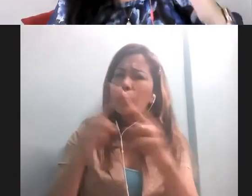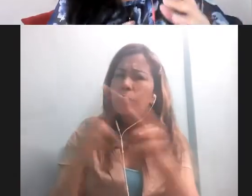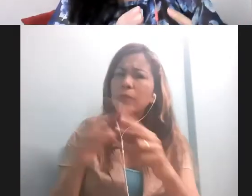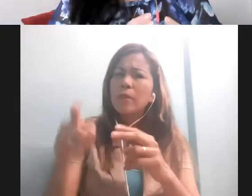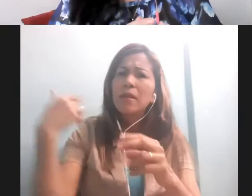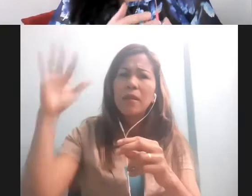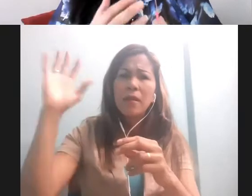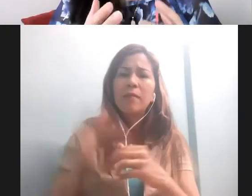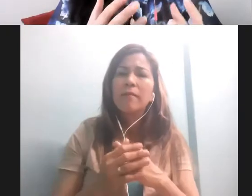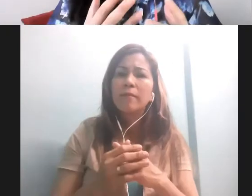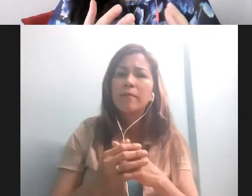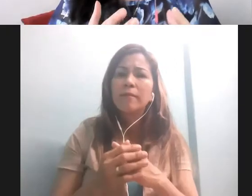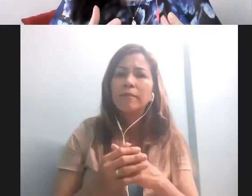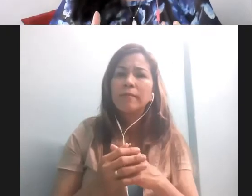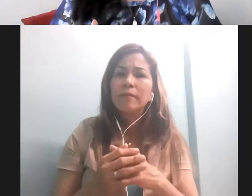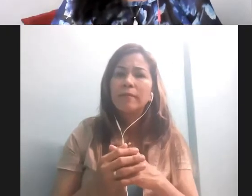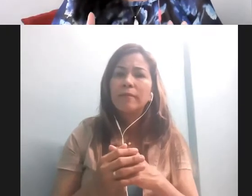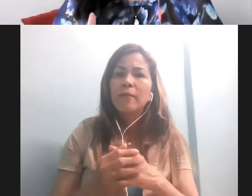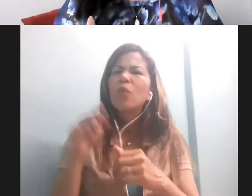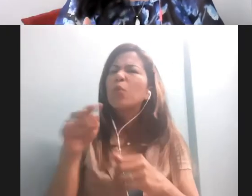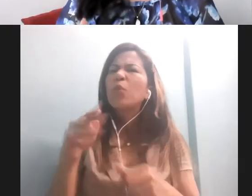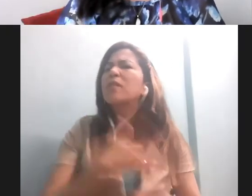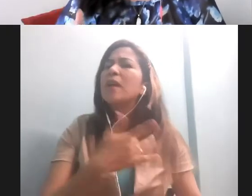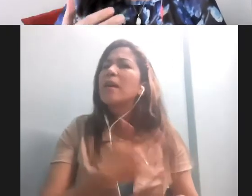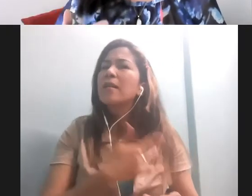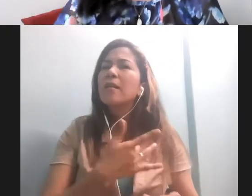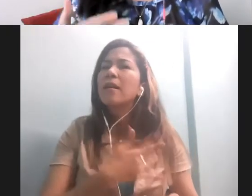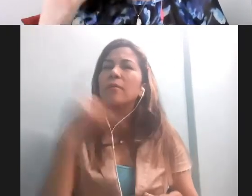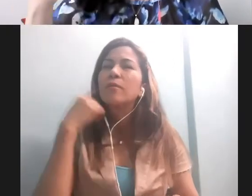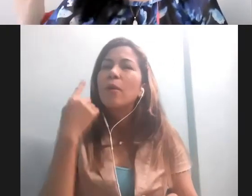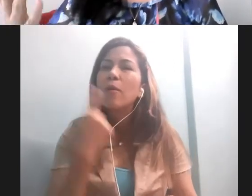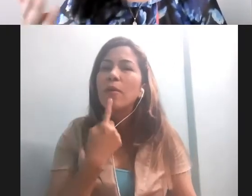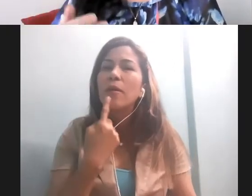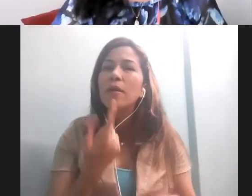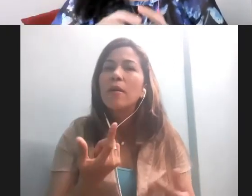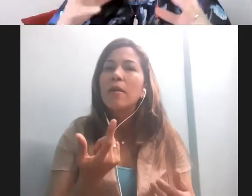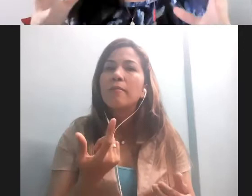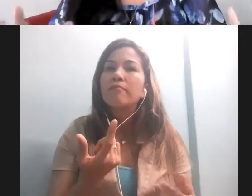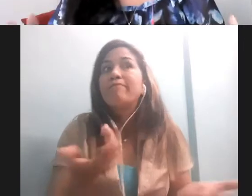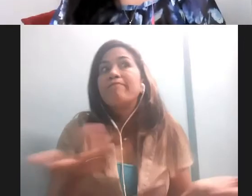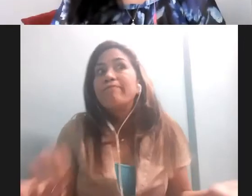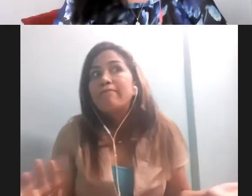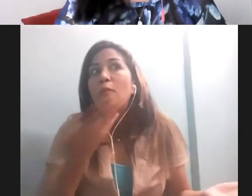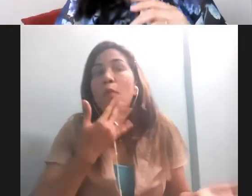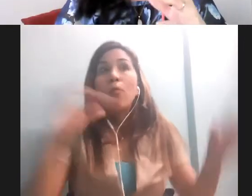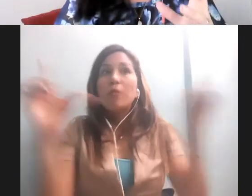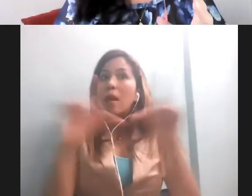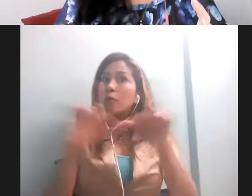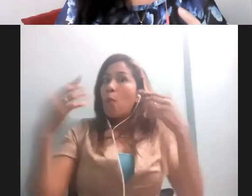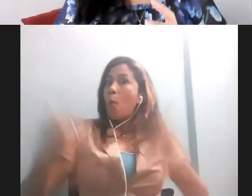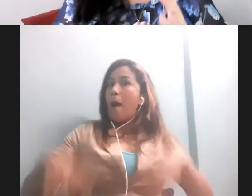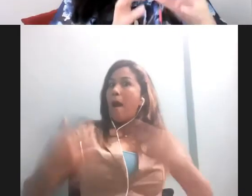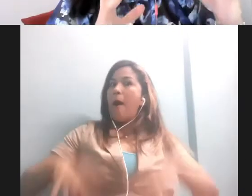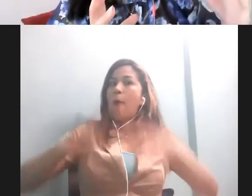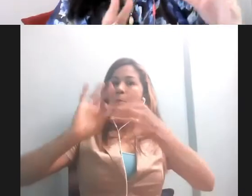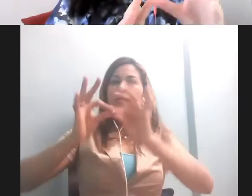llamen, ¿qué han sentido ellos en la diferencia ahora de pronto al ver un programa de televisión y hay un intérprete, o de pronto